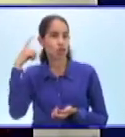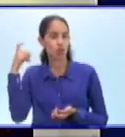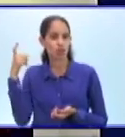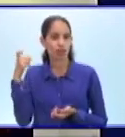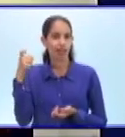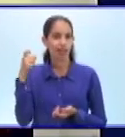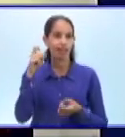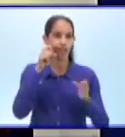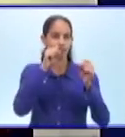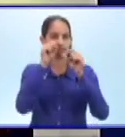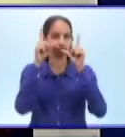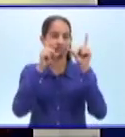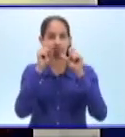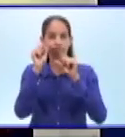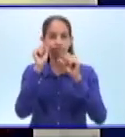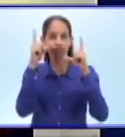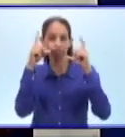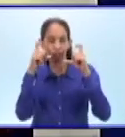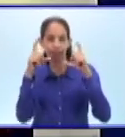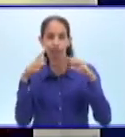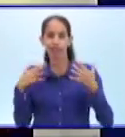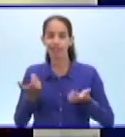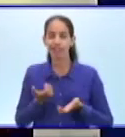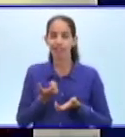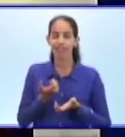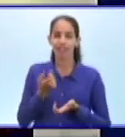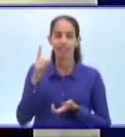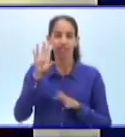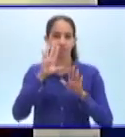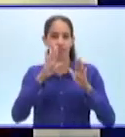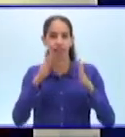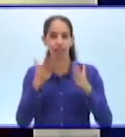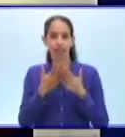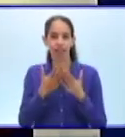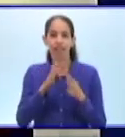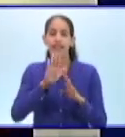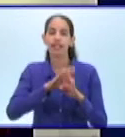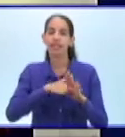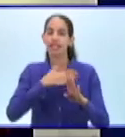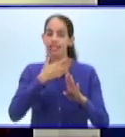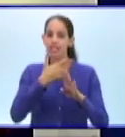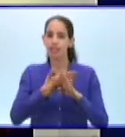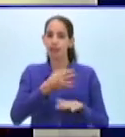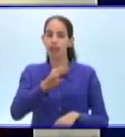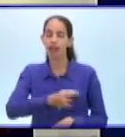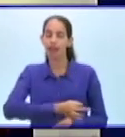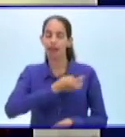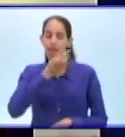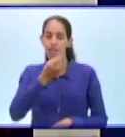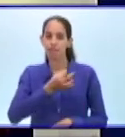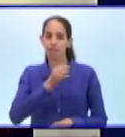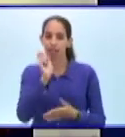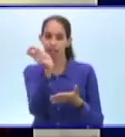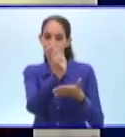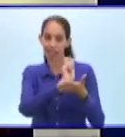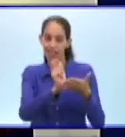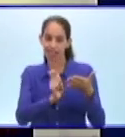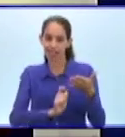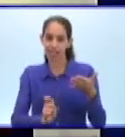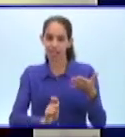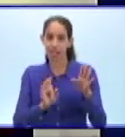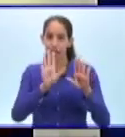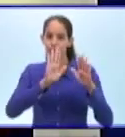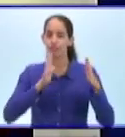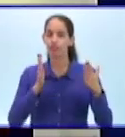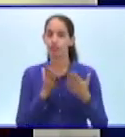imágenes, después de haber podido escribir todas las